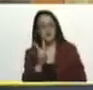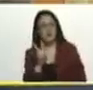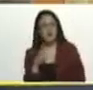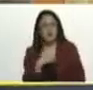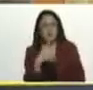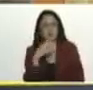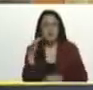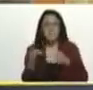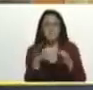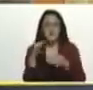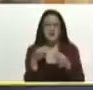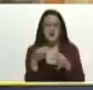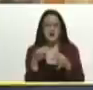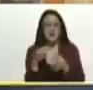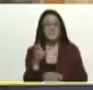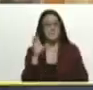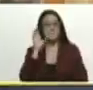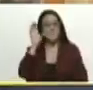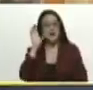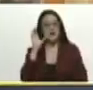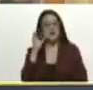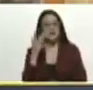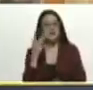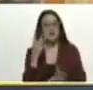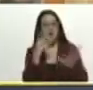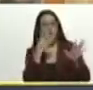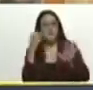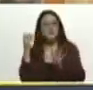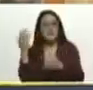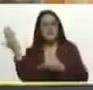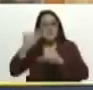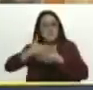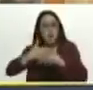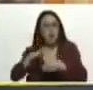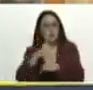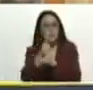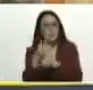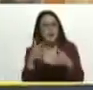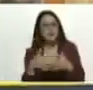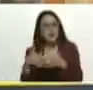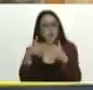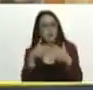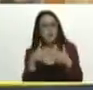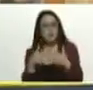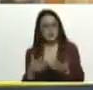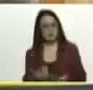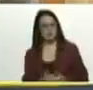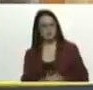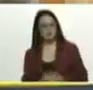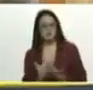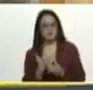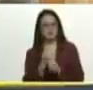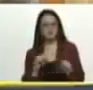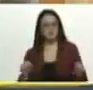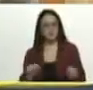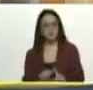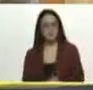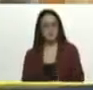inexplicable que un país sea objeto de 900 sanciones porque no le cae bien a otro país. Eso es